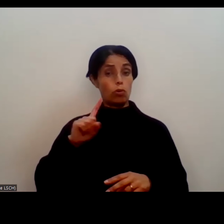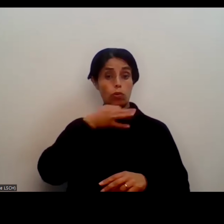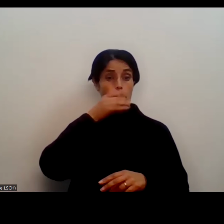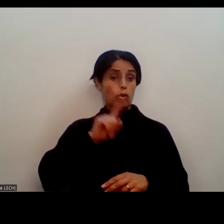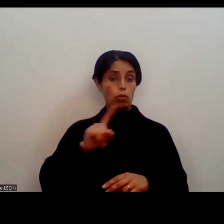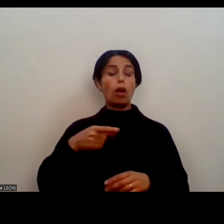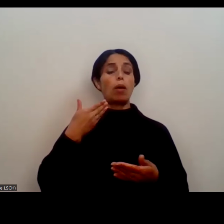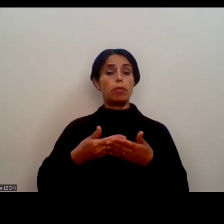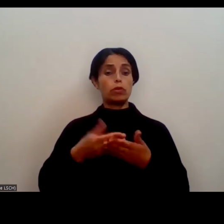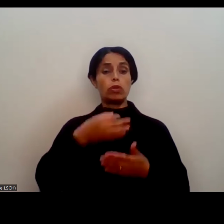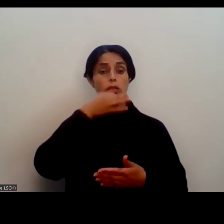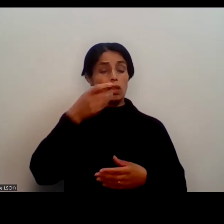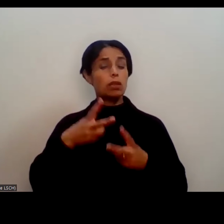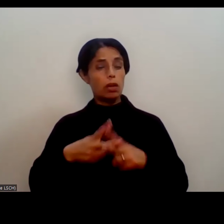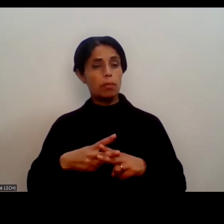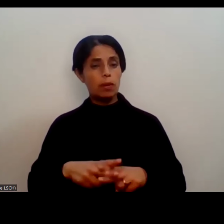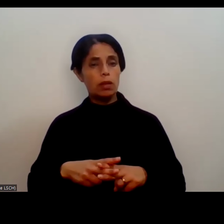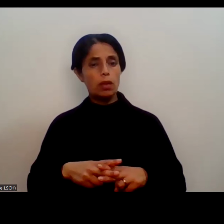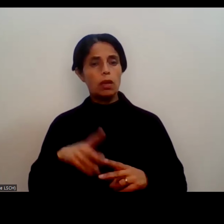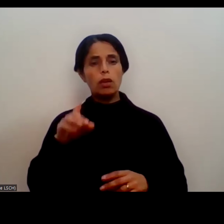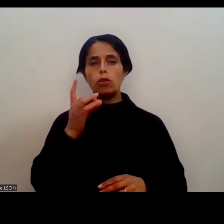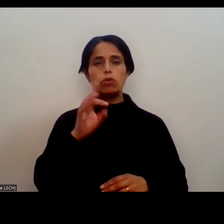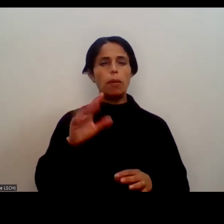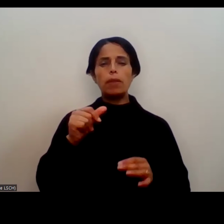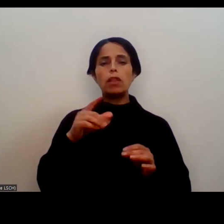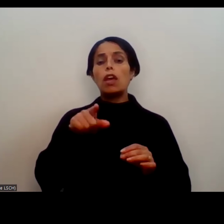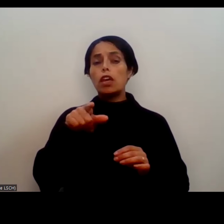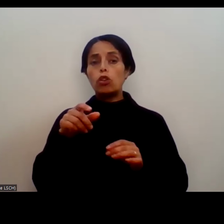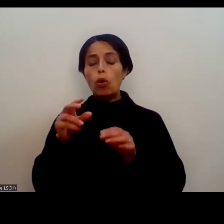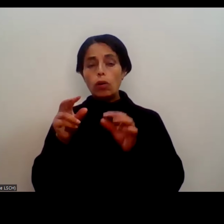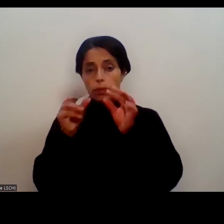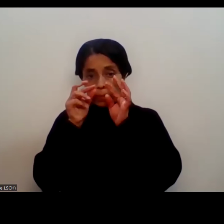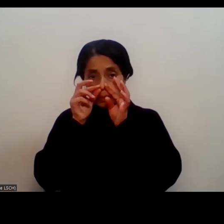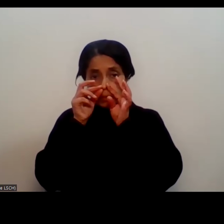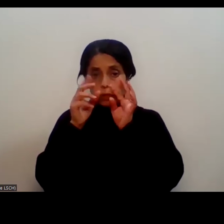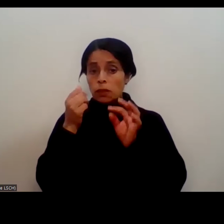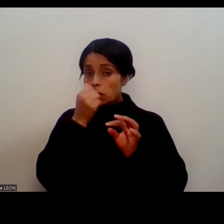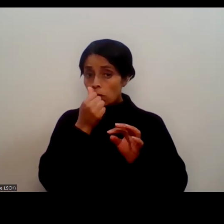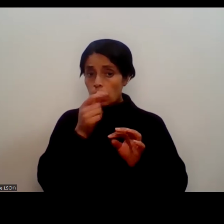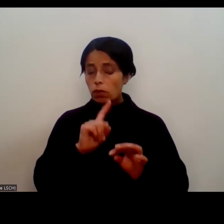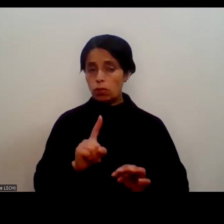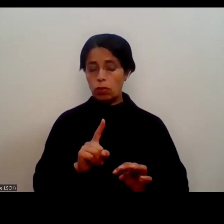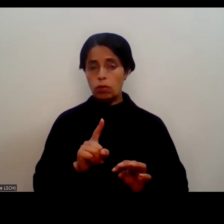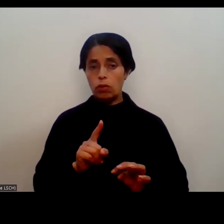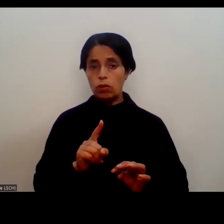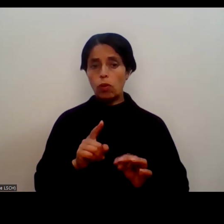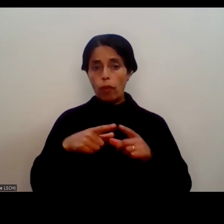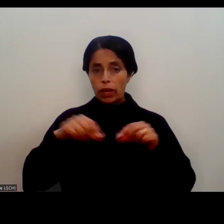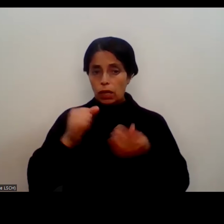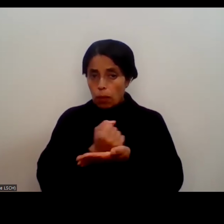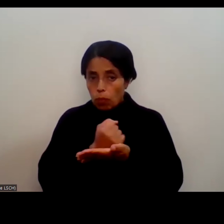aprovecho de mencionarlo, que no es solamente inhalar el polvo de este vegetal